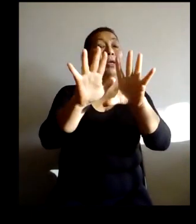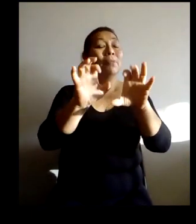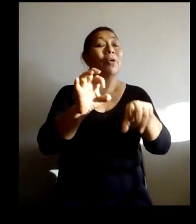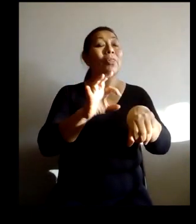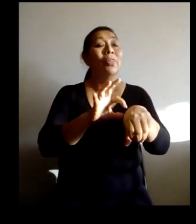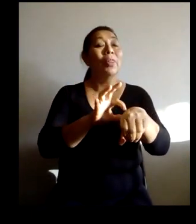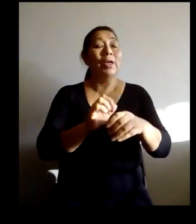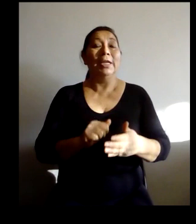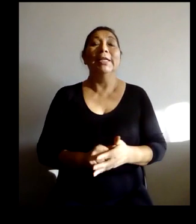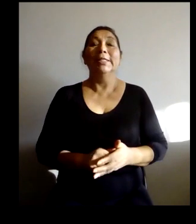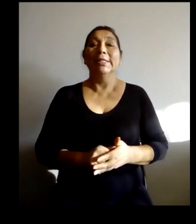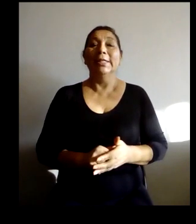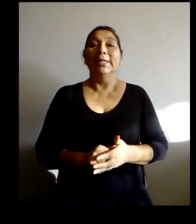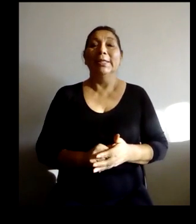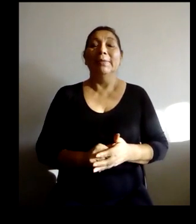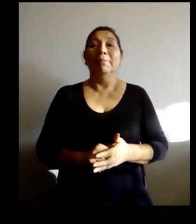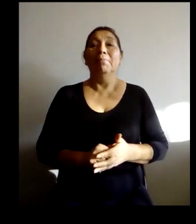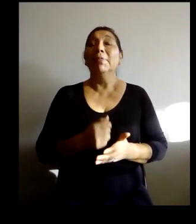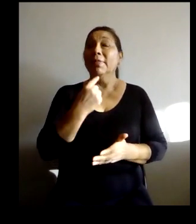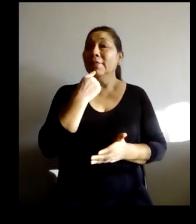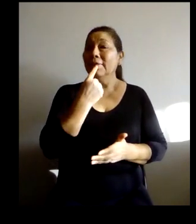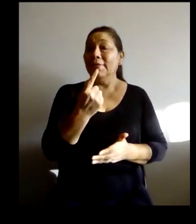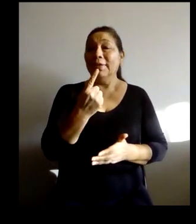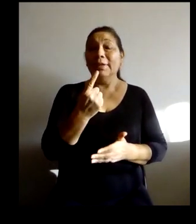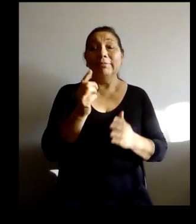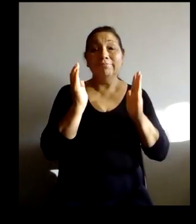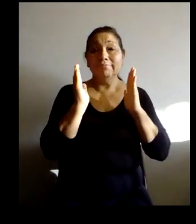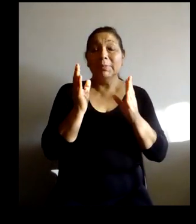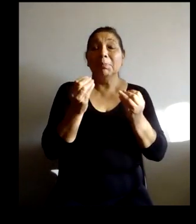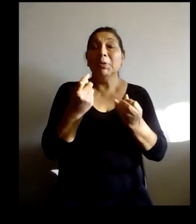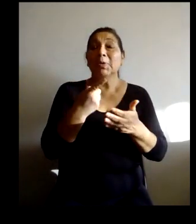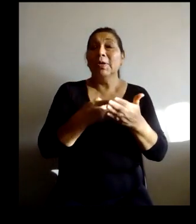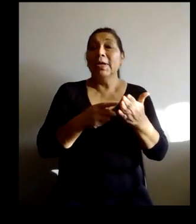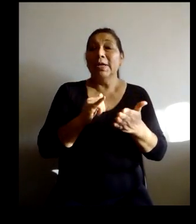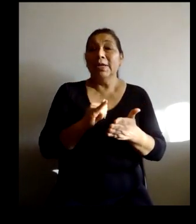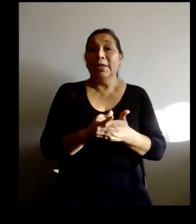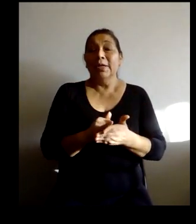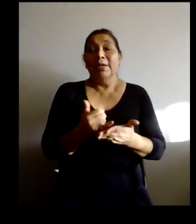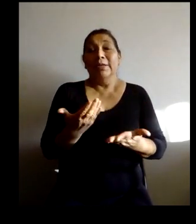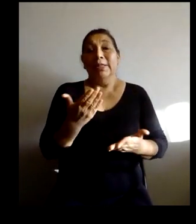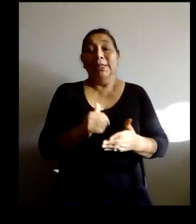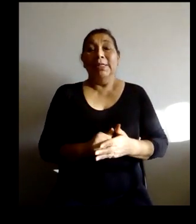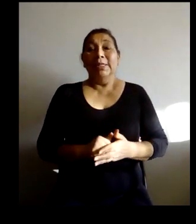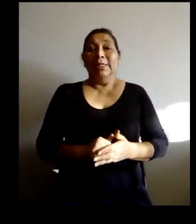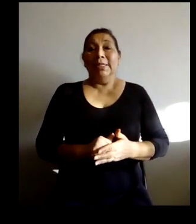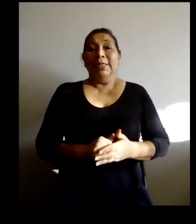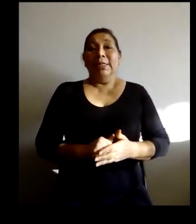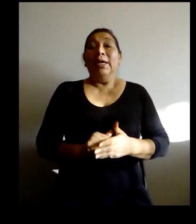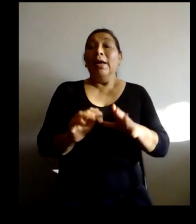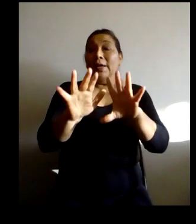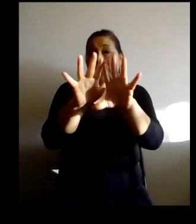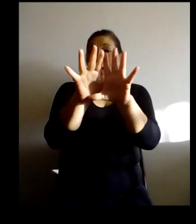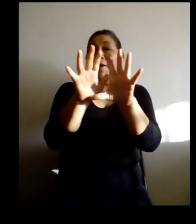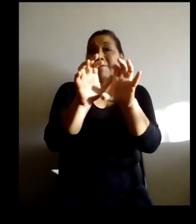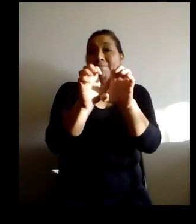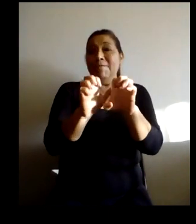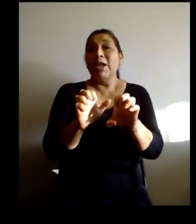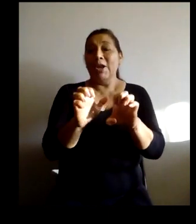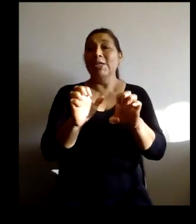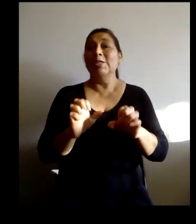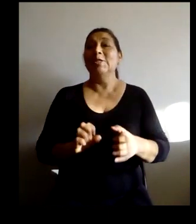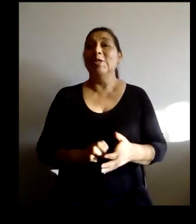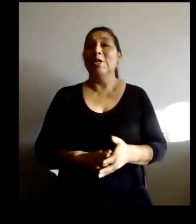a las evaluaciones médicas ocupacionales. Y debemos llamar la atención porque son las